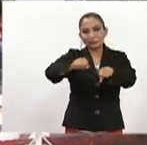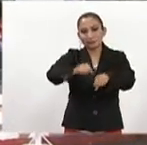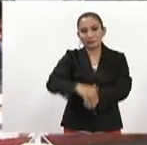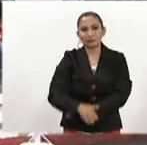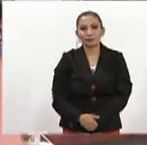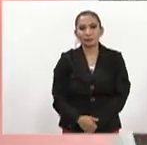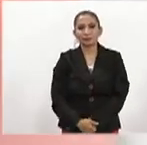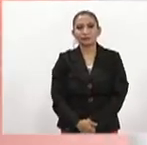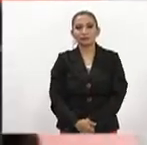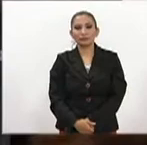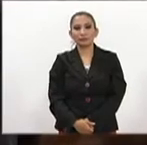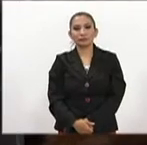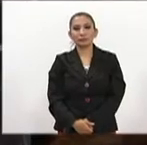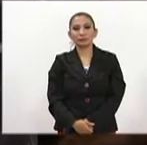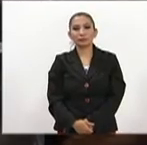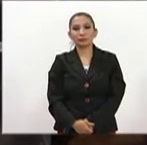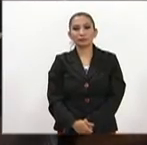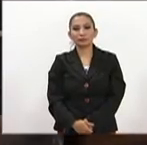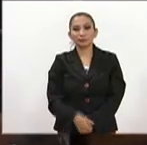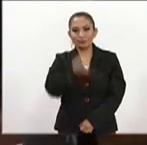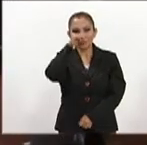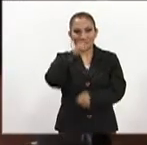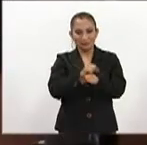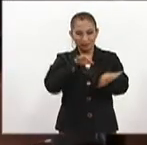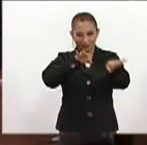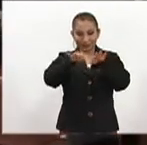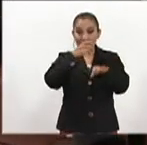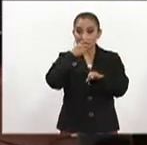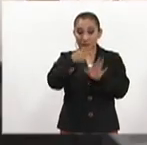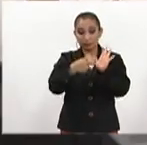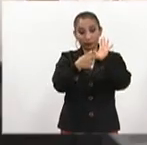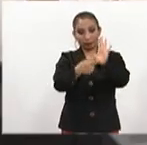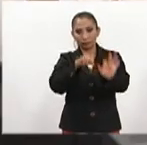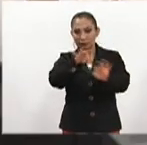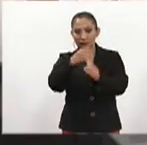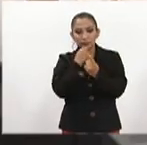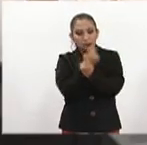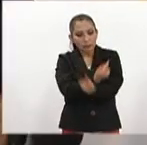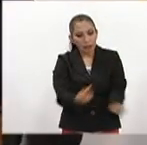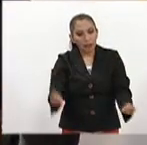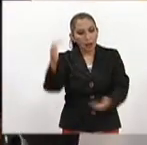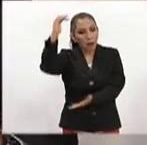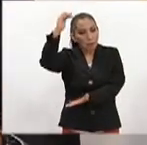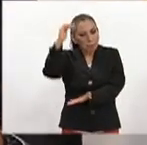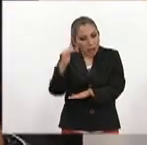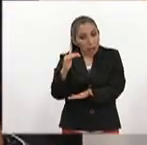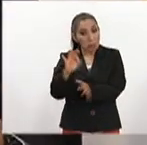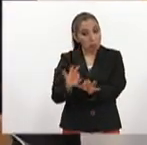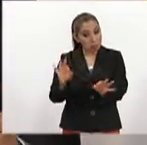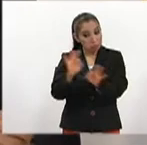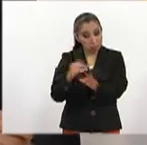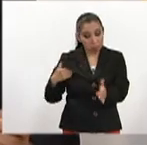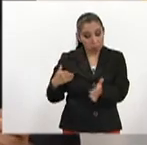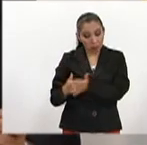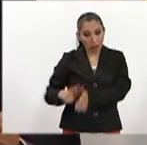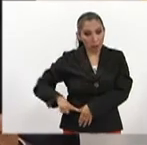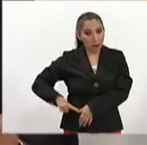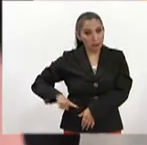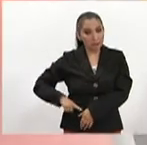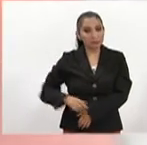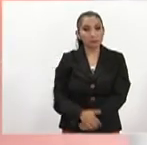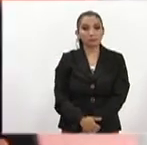sismos. La Secretaría del Trabajo destacó que el trabajo infantil ha tenido una reducción importante en este sexenio.